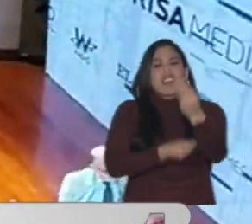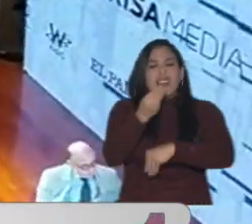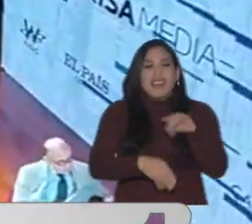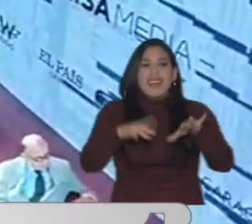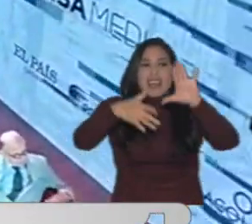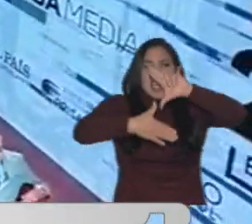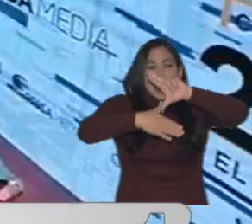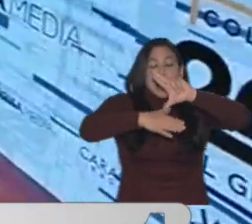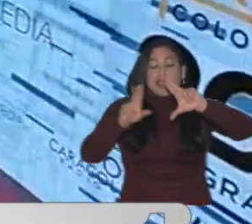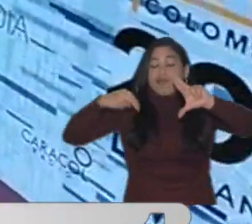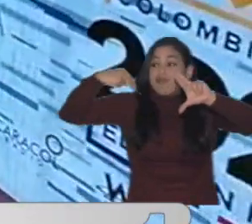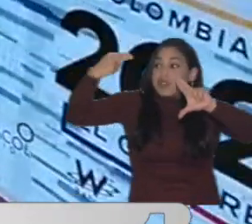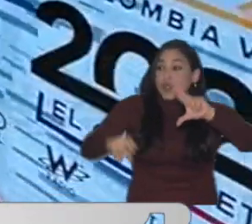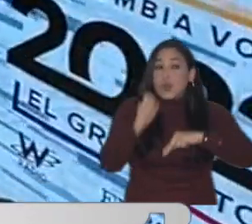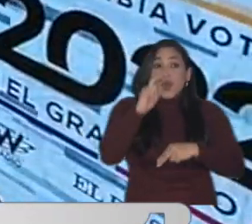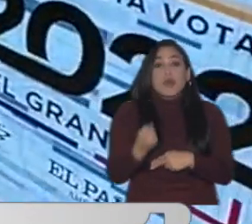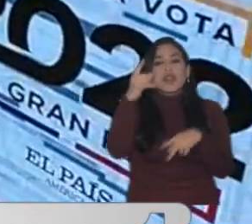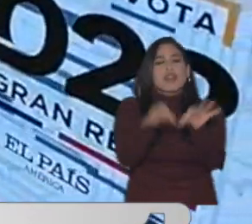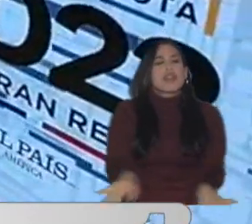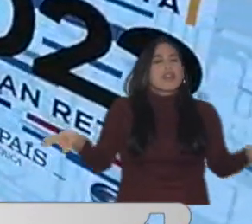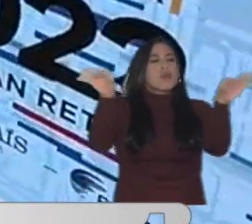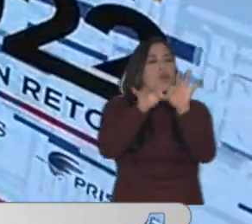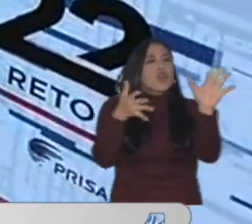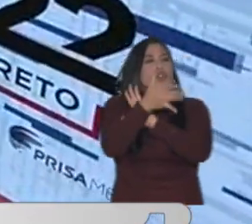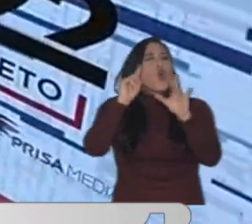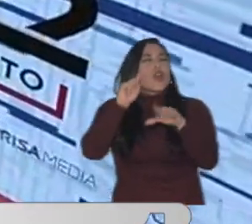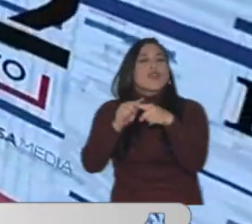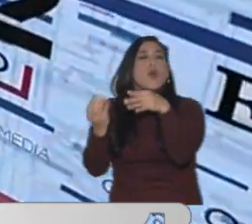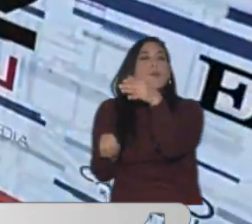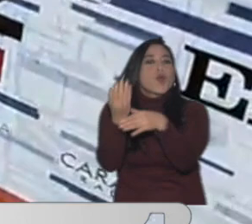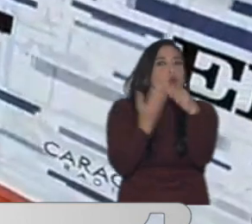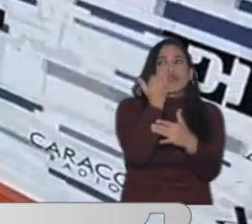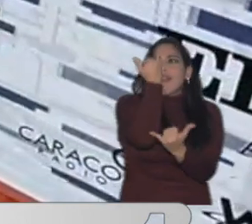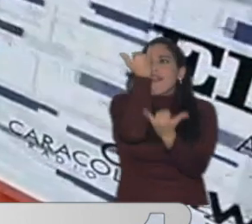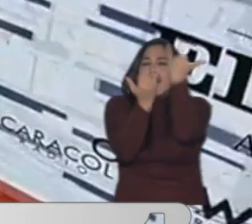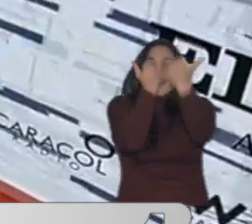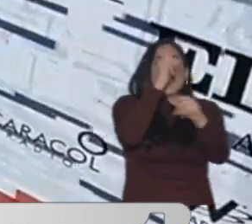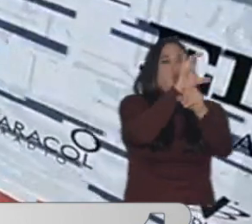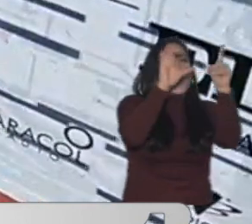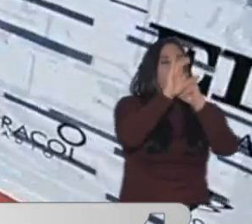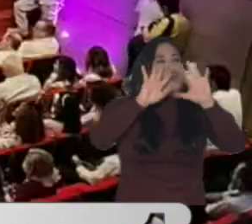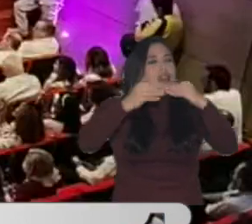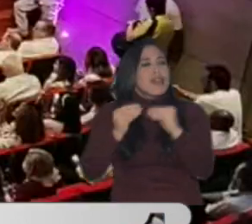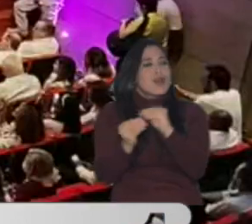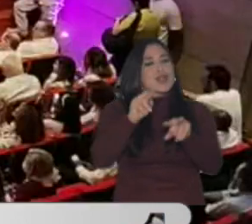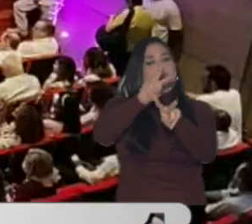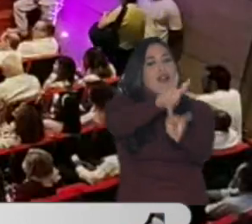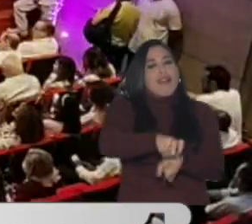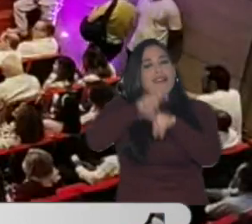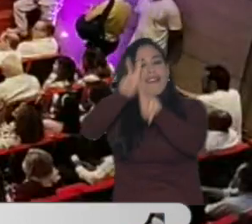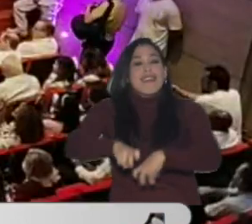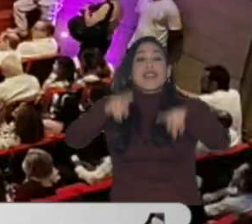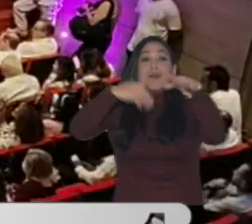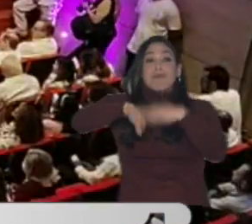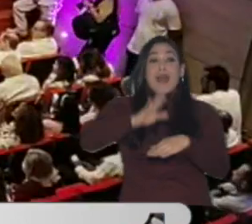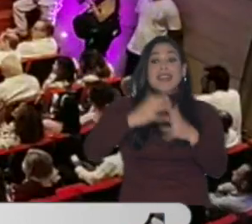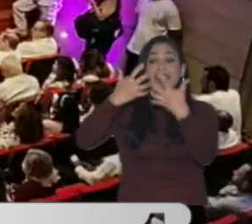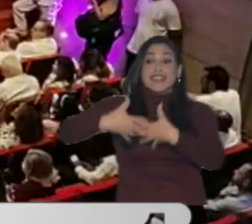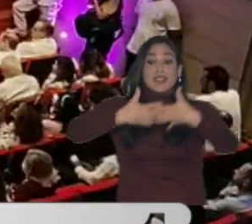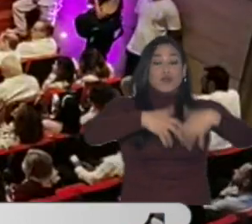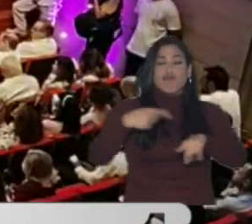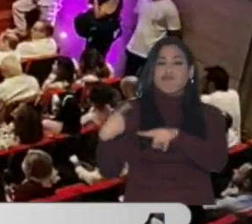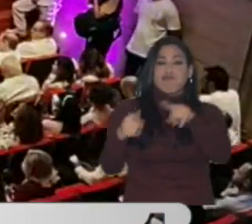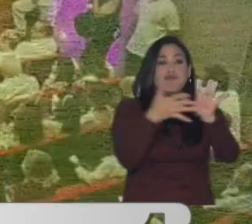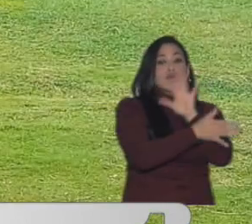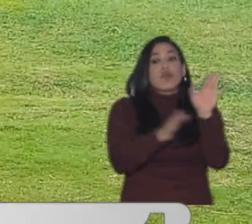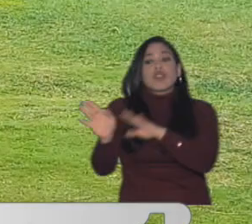a una era histórica donde lo fundamental sea producir, crear la cultura, la educación, la agricultura y la industria.